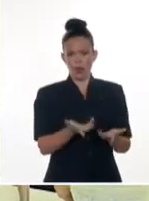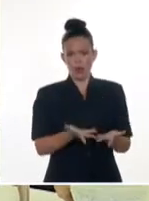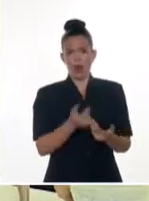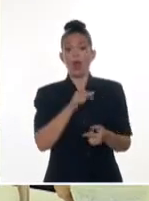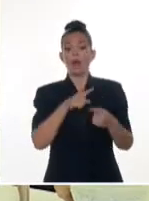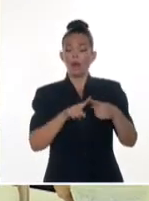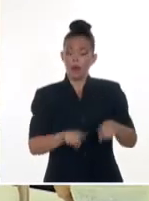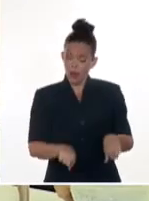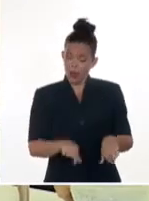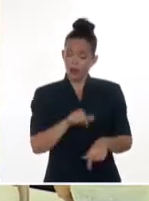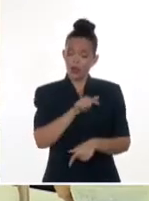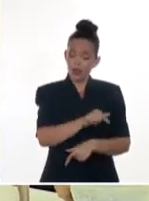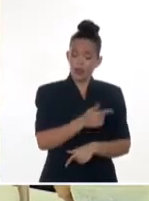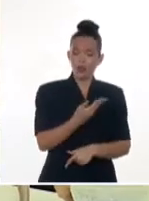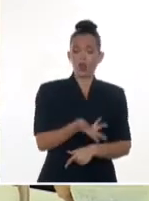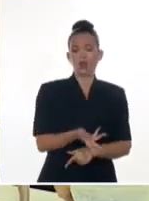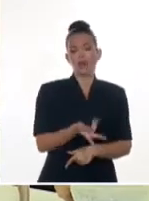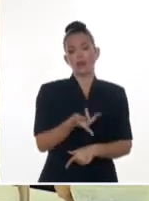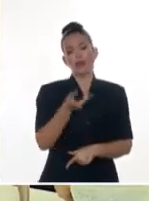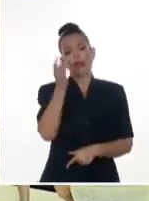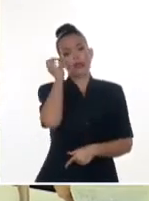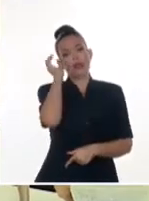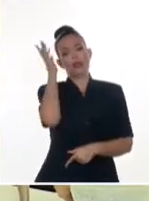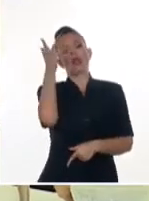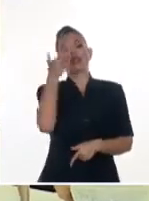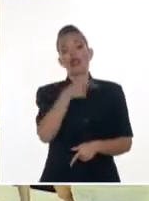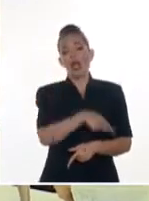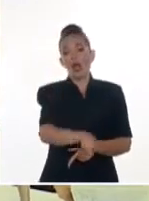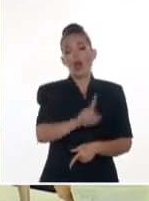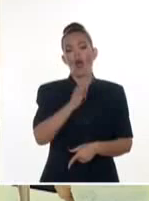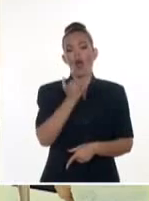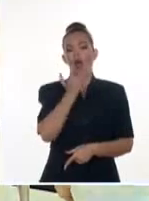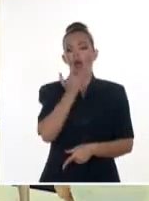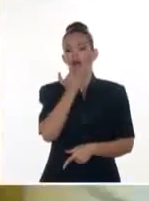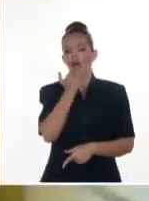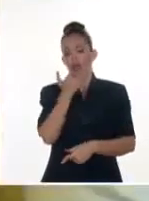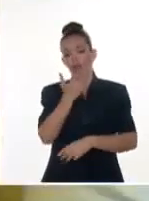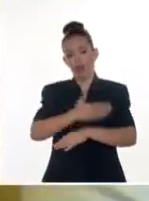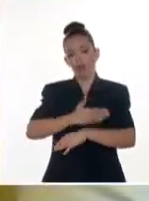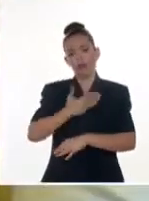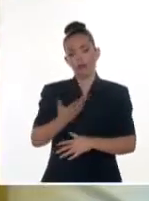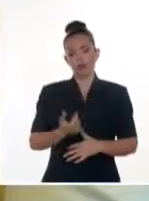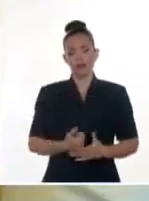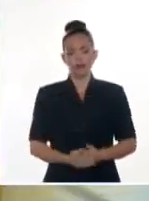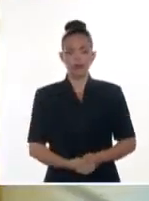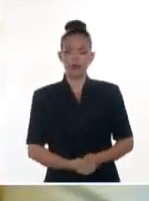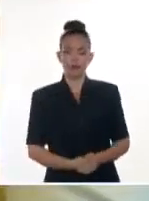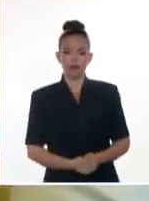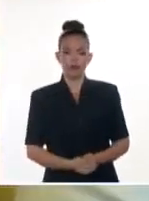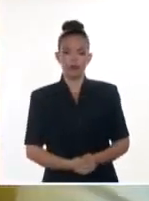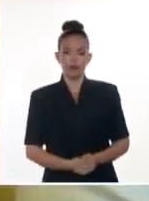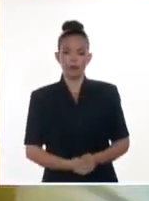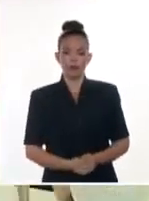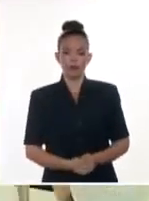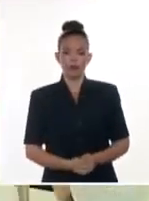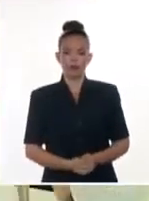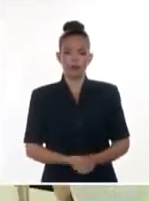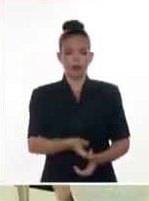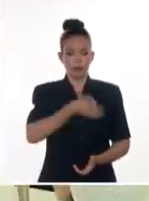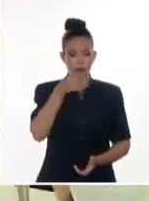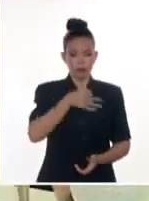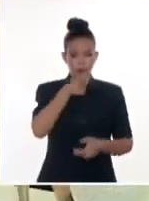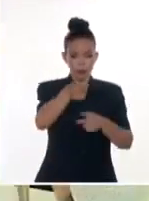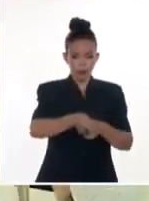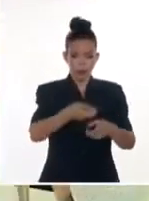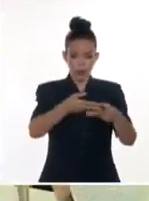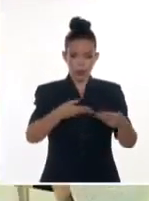en nuestra habilidad a resolver problemas compartidos. Dijo además que en la agricultura los